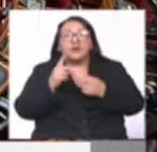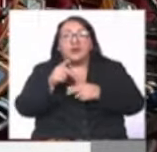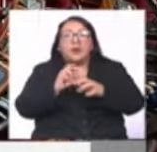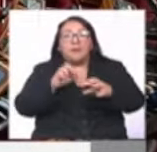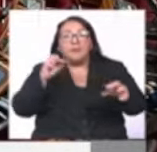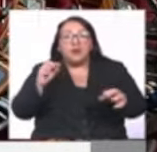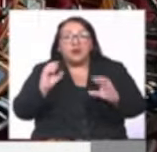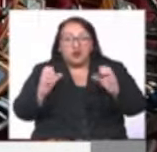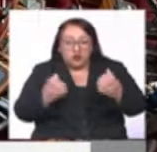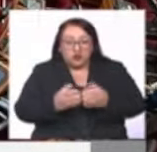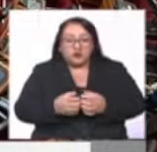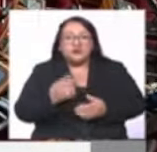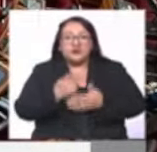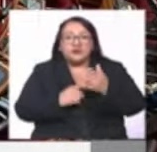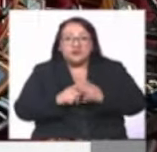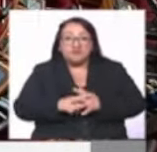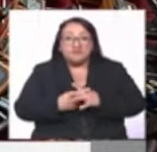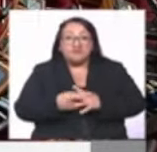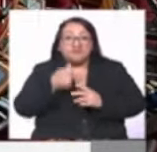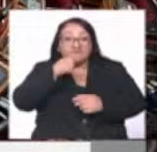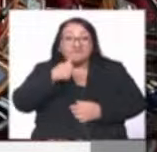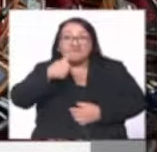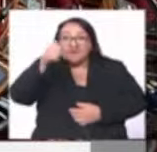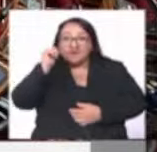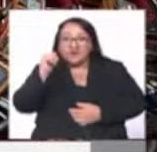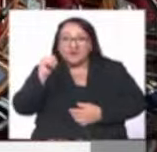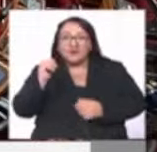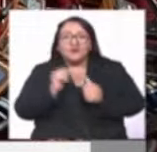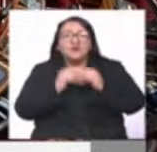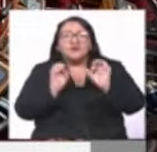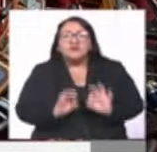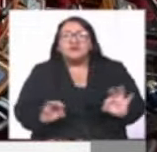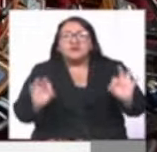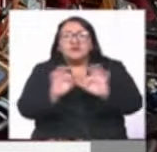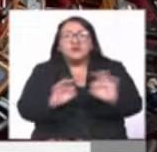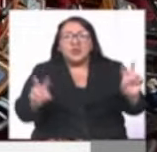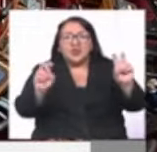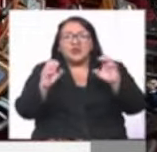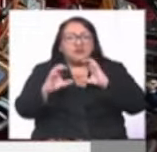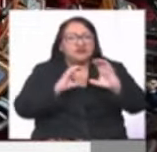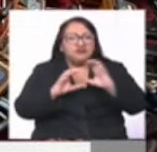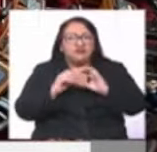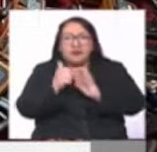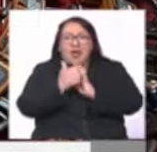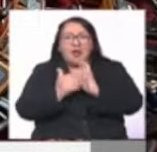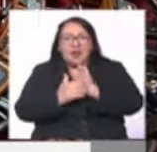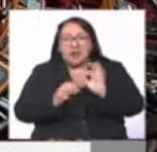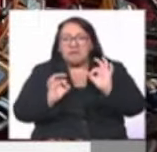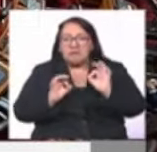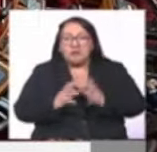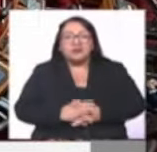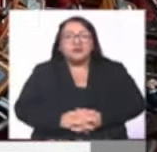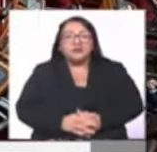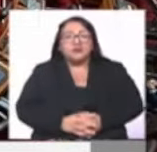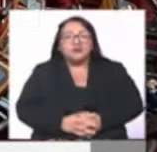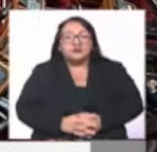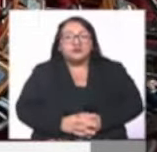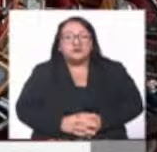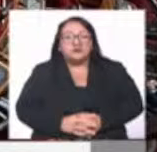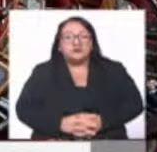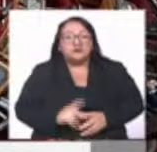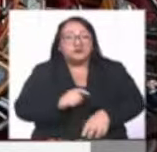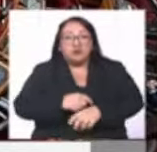pleno del Congreso que se inició ayer con importantes temas en agenda entonces muy